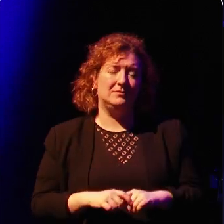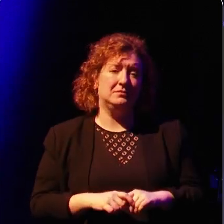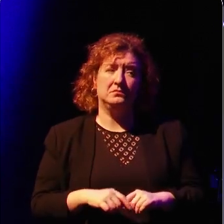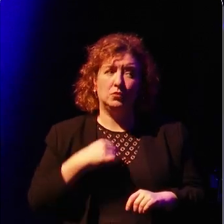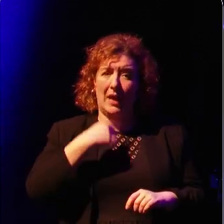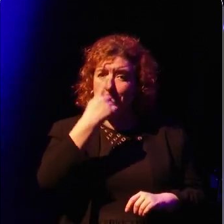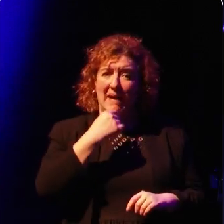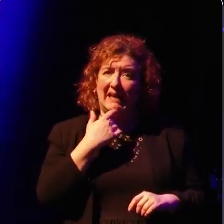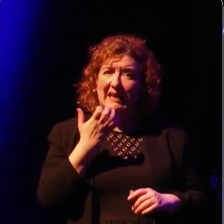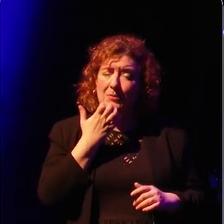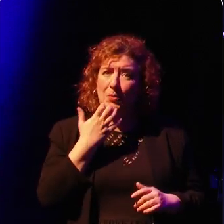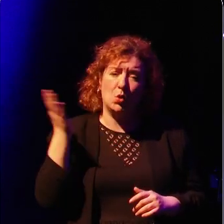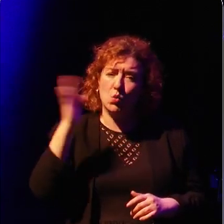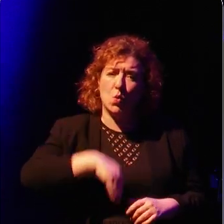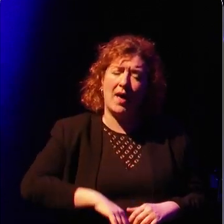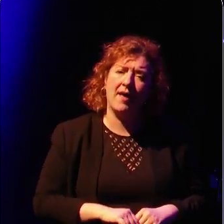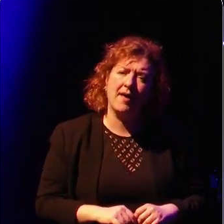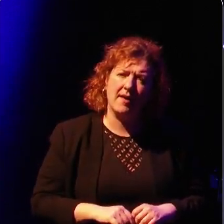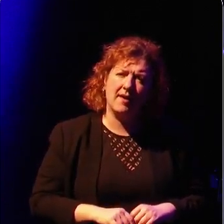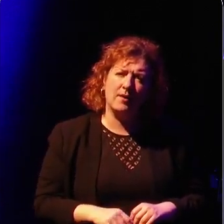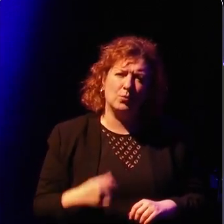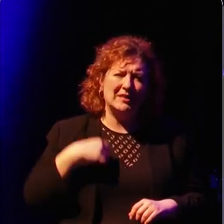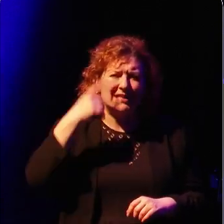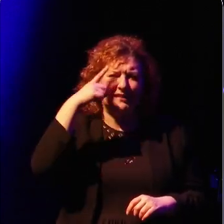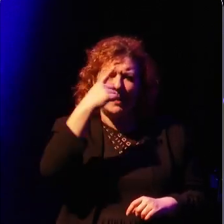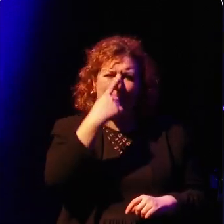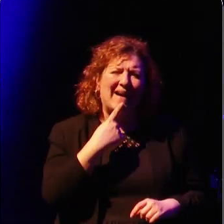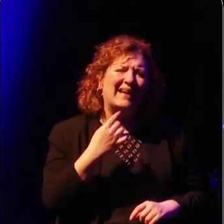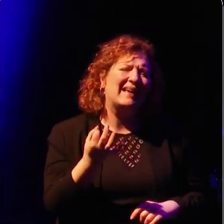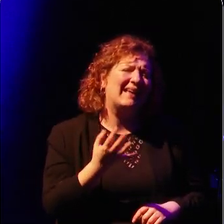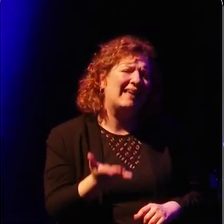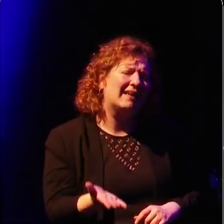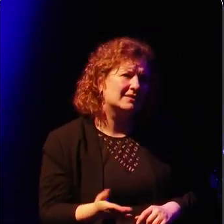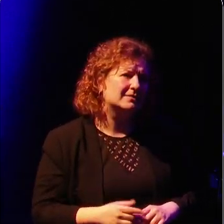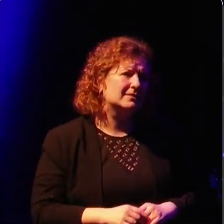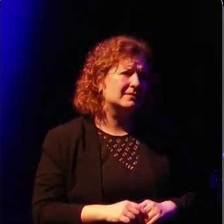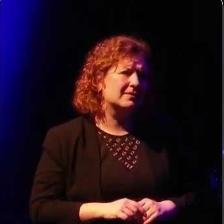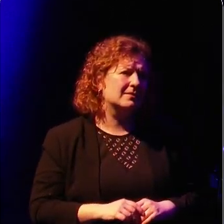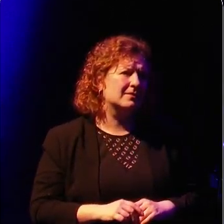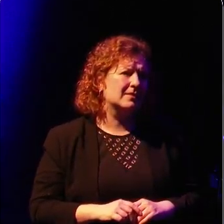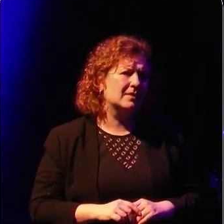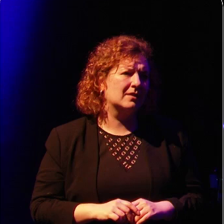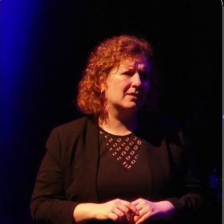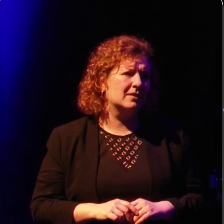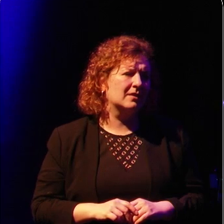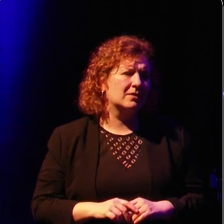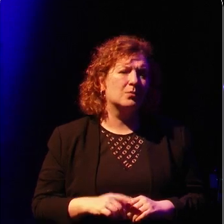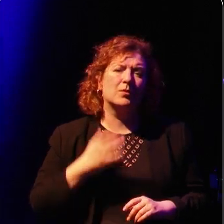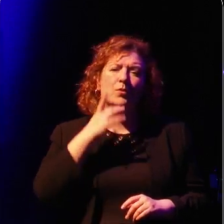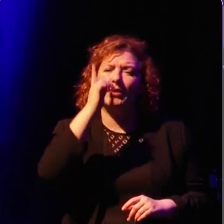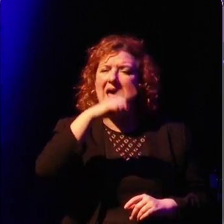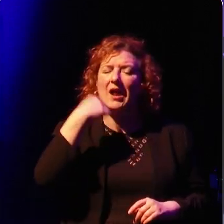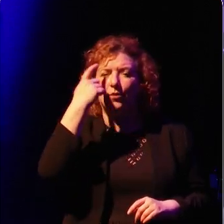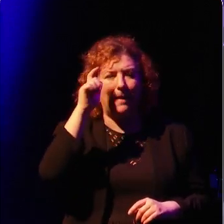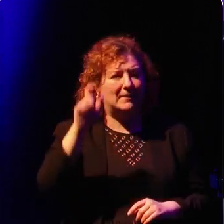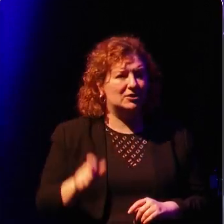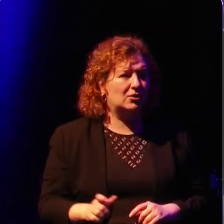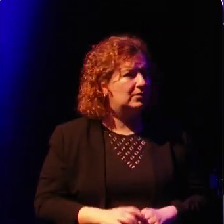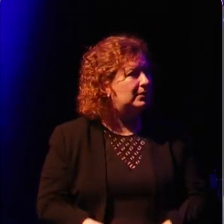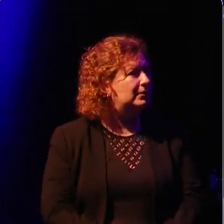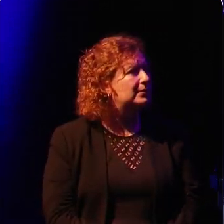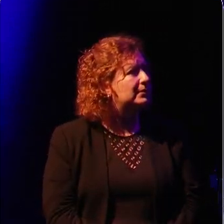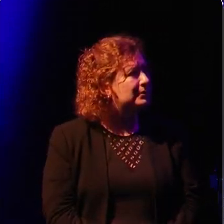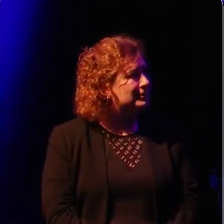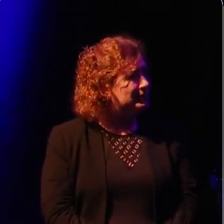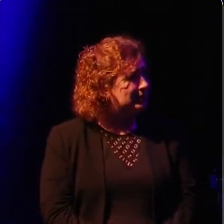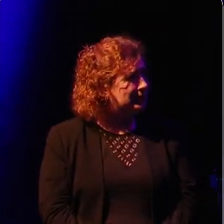nunca existieron. ¿Por qué? Porque sé de qué va esa imagen. Sé que va de una cara de una persona o cosa